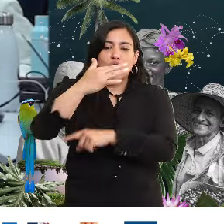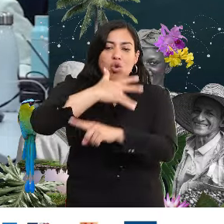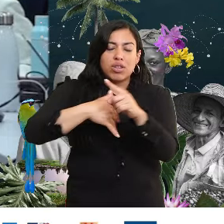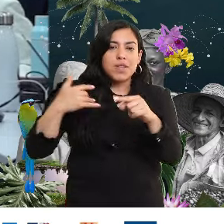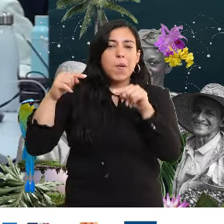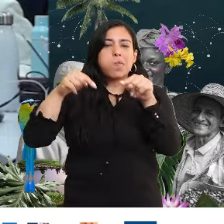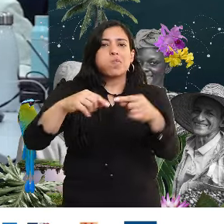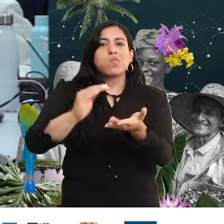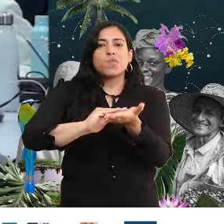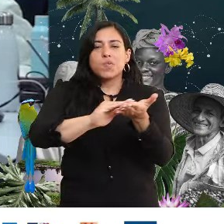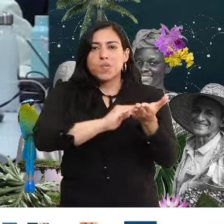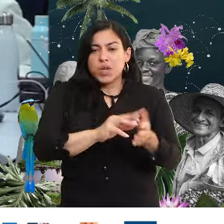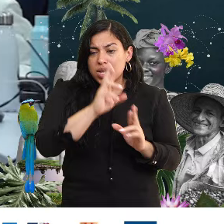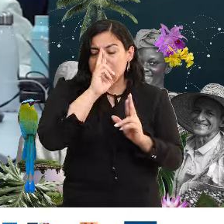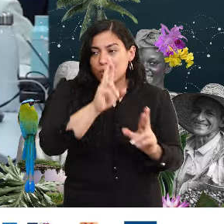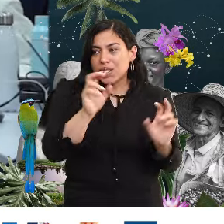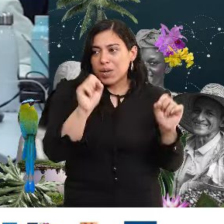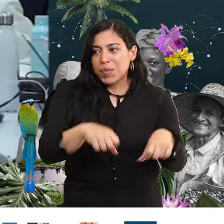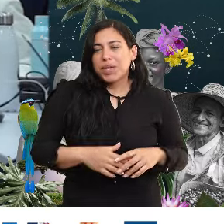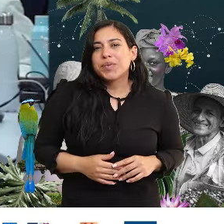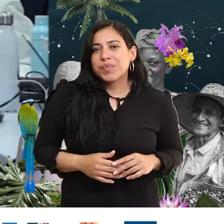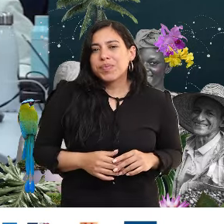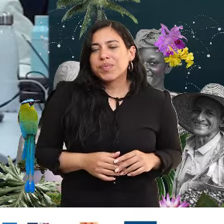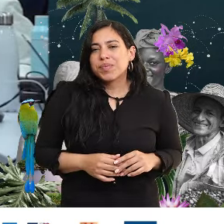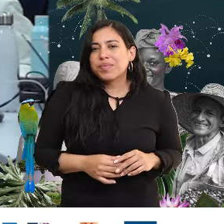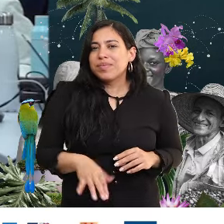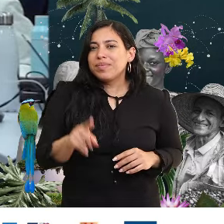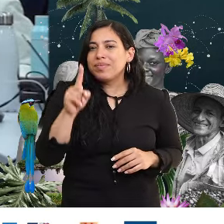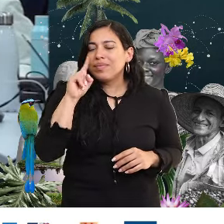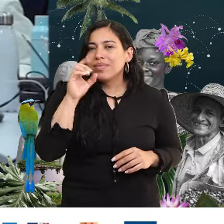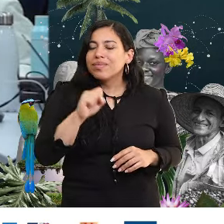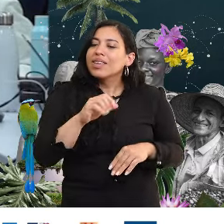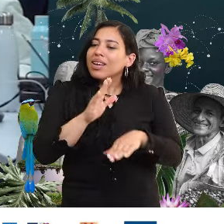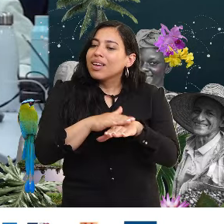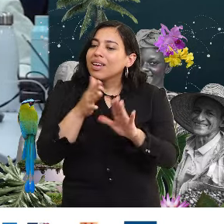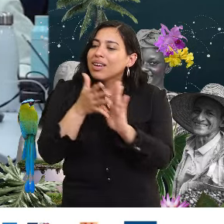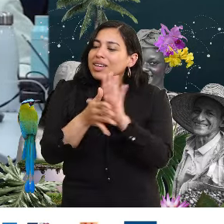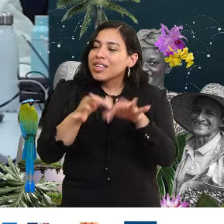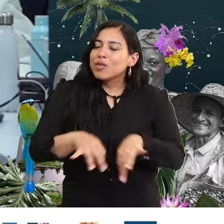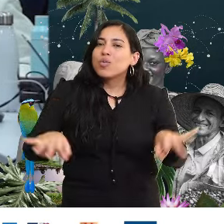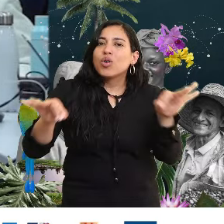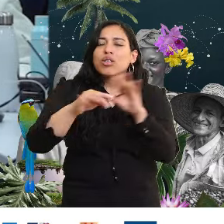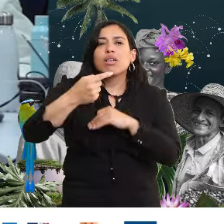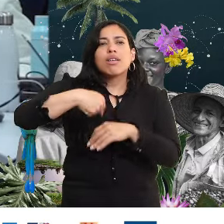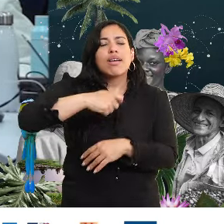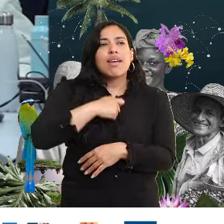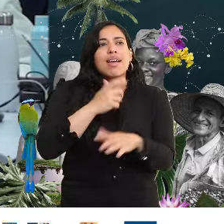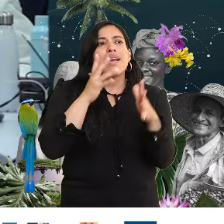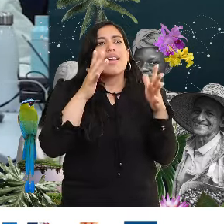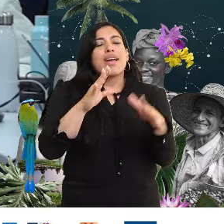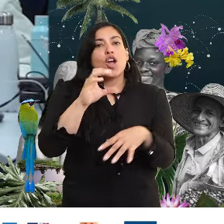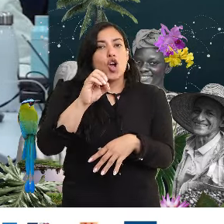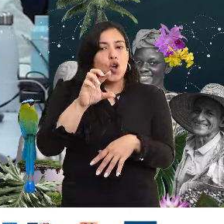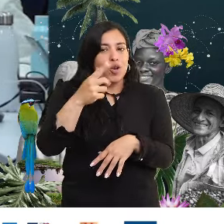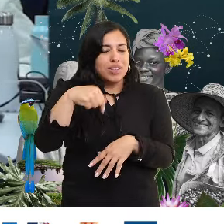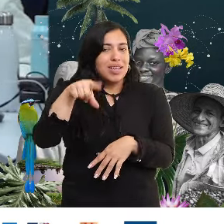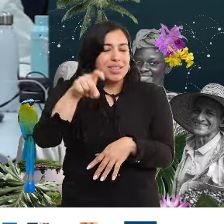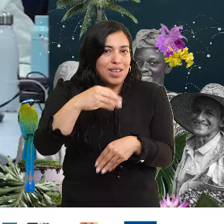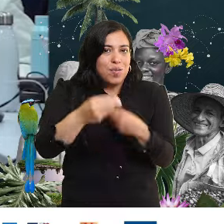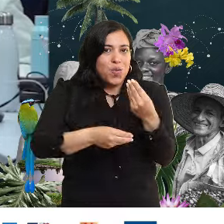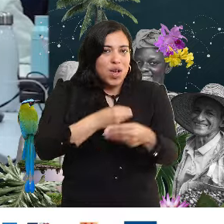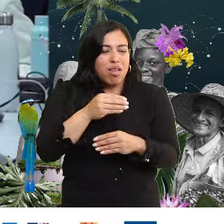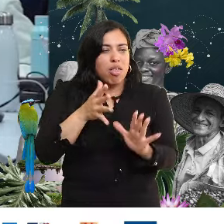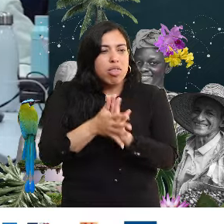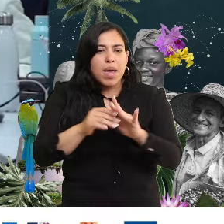de forma respetuosa y adecuada. Y eso creo que es un mensaje importante que también se puede mandar desde la COP para efectivamente